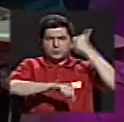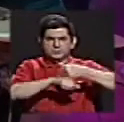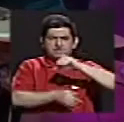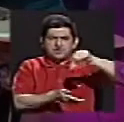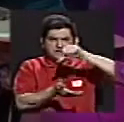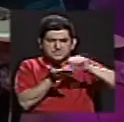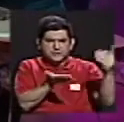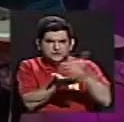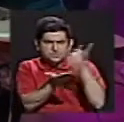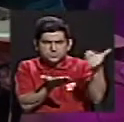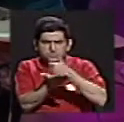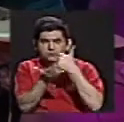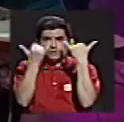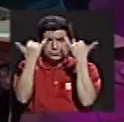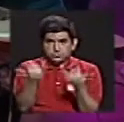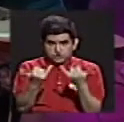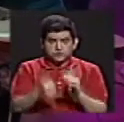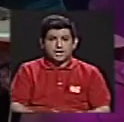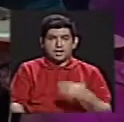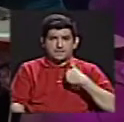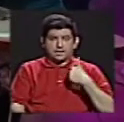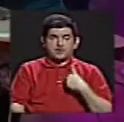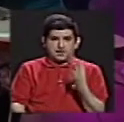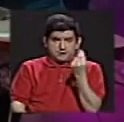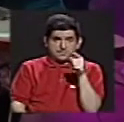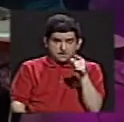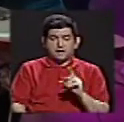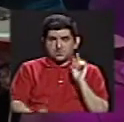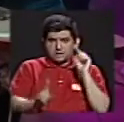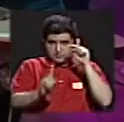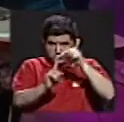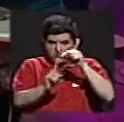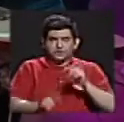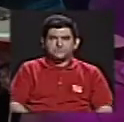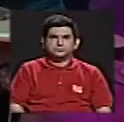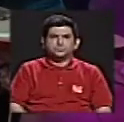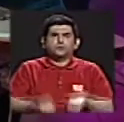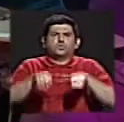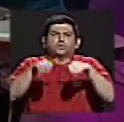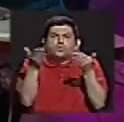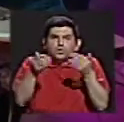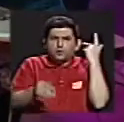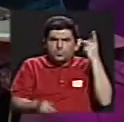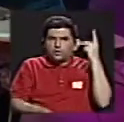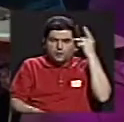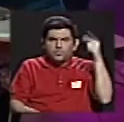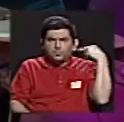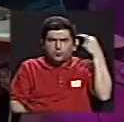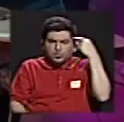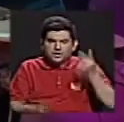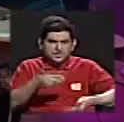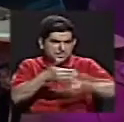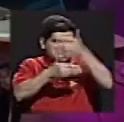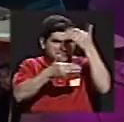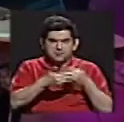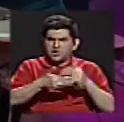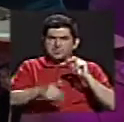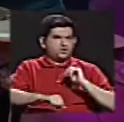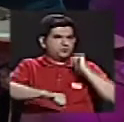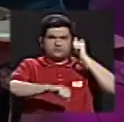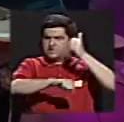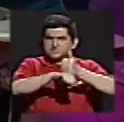centros de acopio, ¿verdad?, que incluso ya se está destinando un recurso económico para eso. Entonces, ¿cómo es posible que una política de gobierno con anterioridad no lo